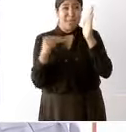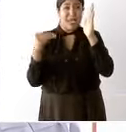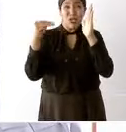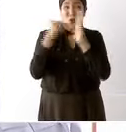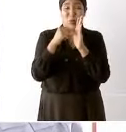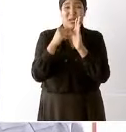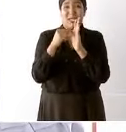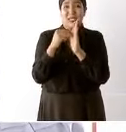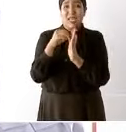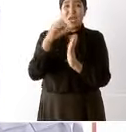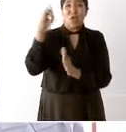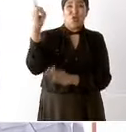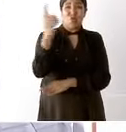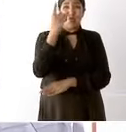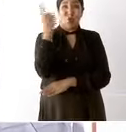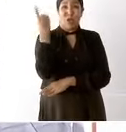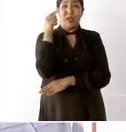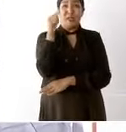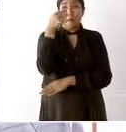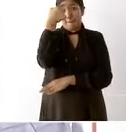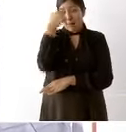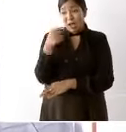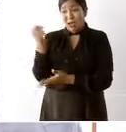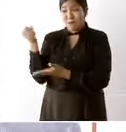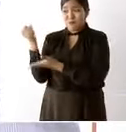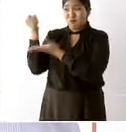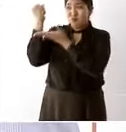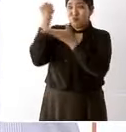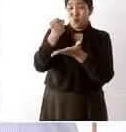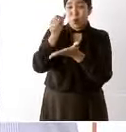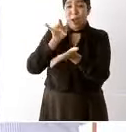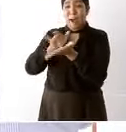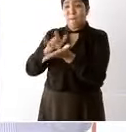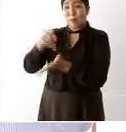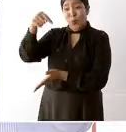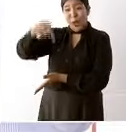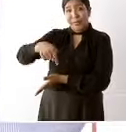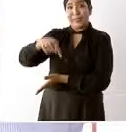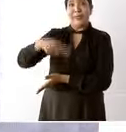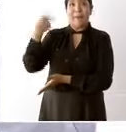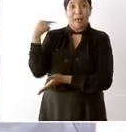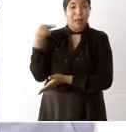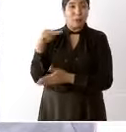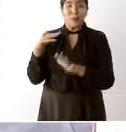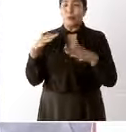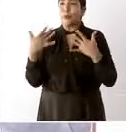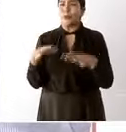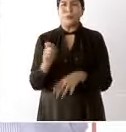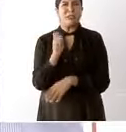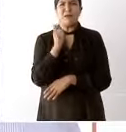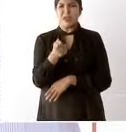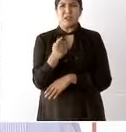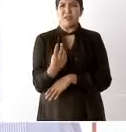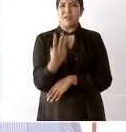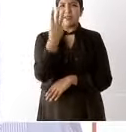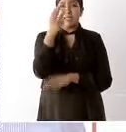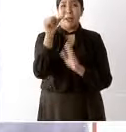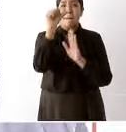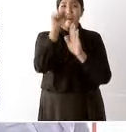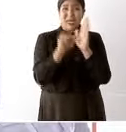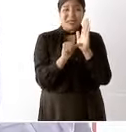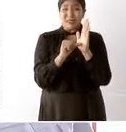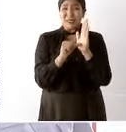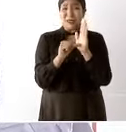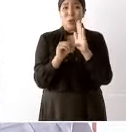571 millones de dólares de inversión directa extranjera acá. Es decir, rebasamos en 3 meses lo que el más alto